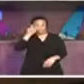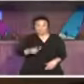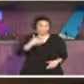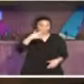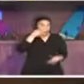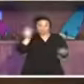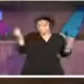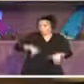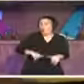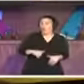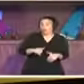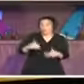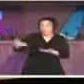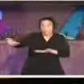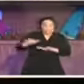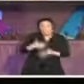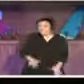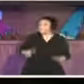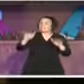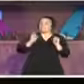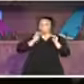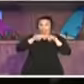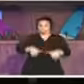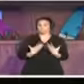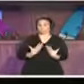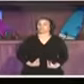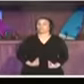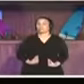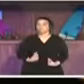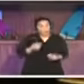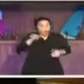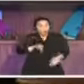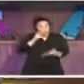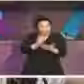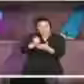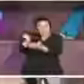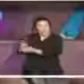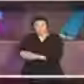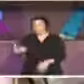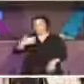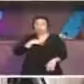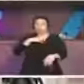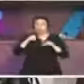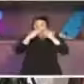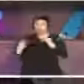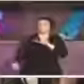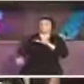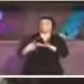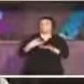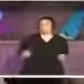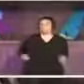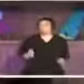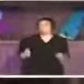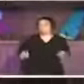mano hundiéndote más. Hoy deben todos pagar por haber desahuciado, haber derrochado